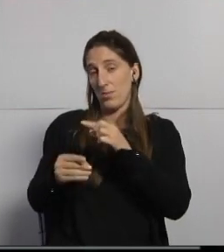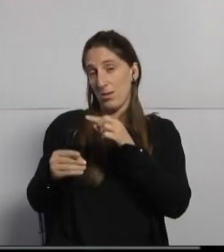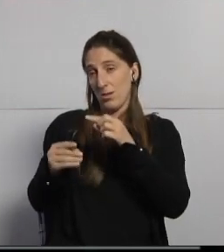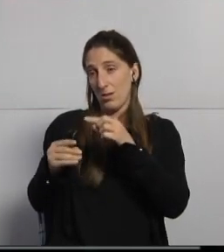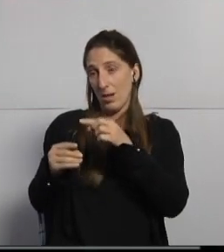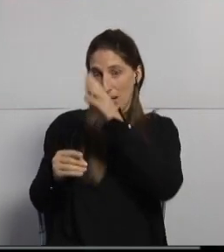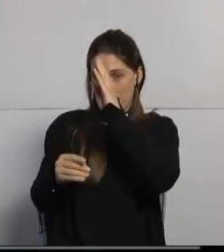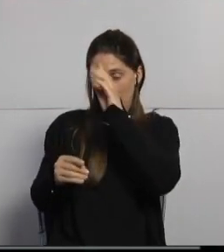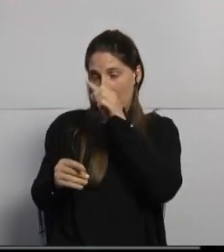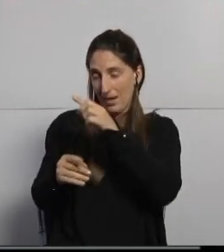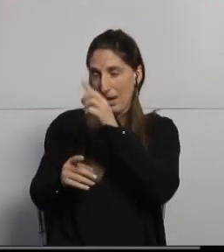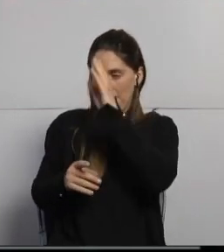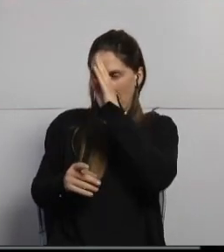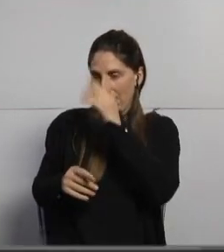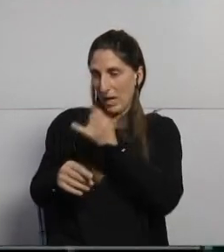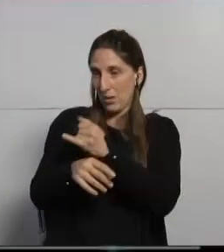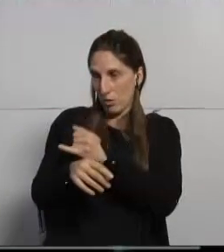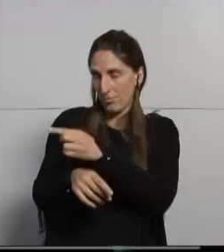programa aprende de sus errores.